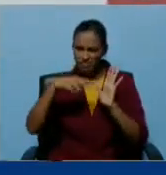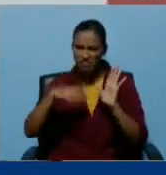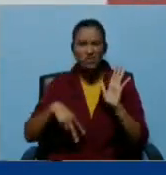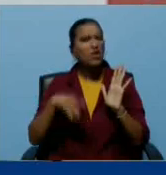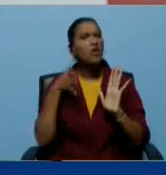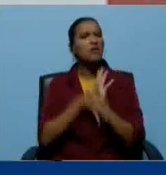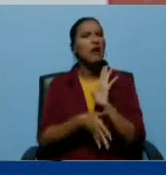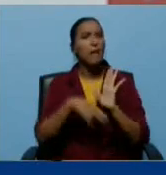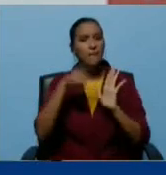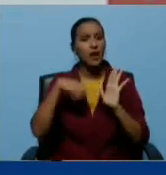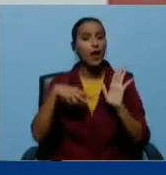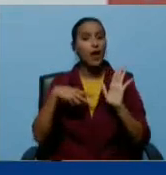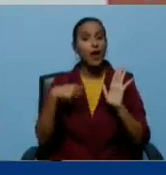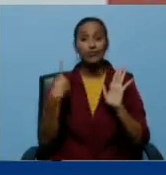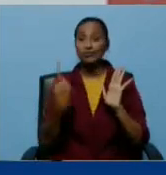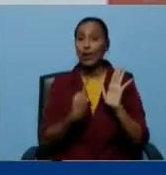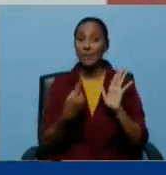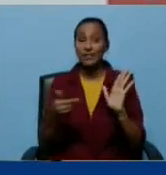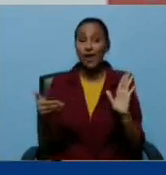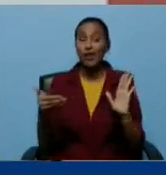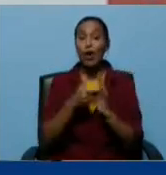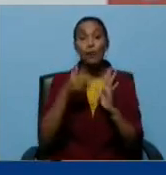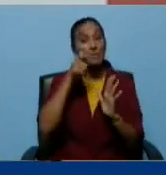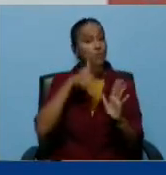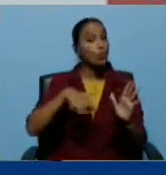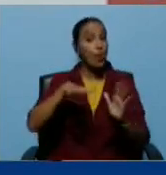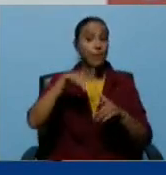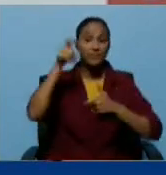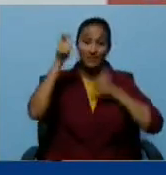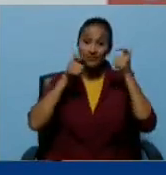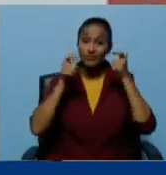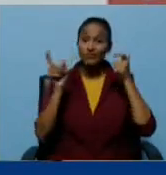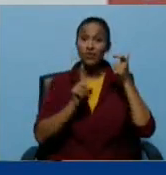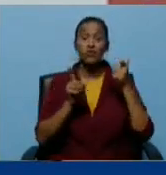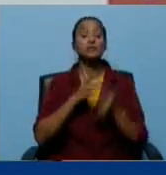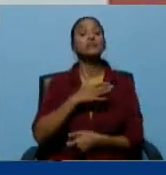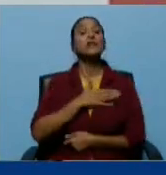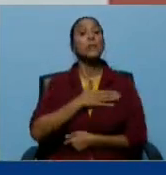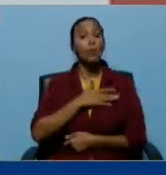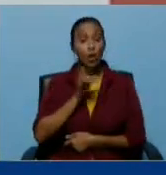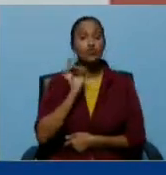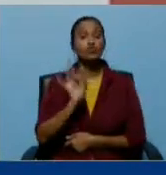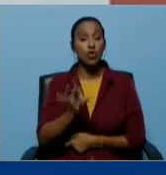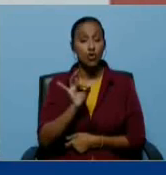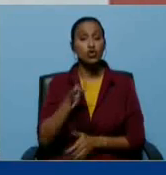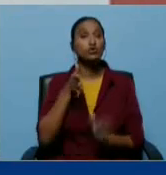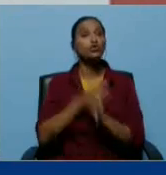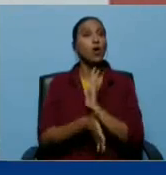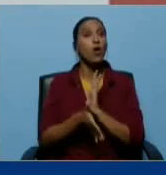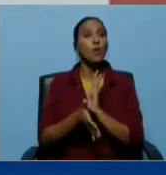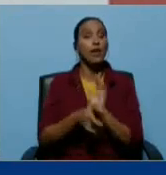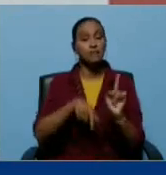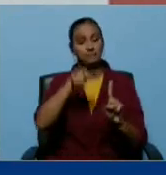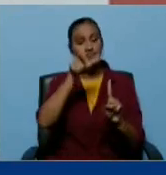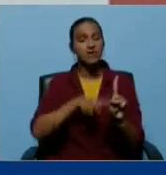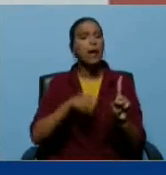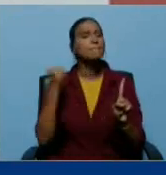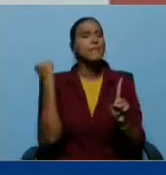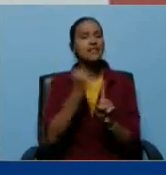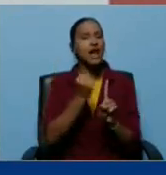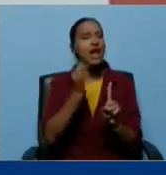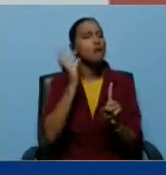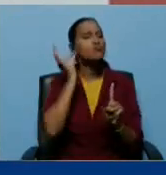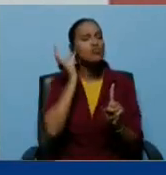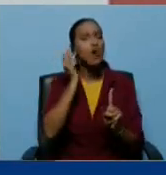Y no solo es contra el pueblo chavista. Es muy doloroso la forma que mataron a nuestra compañera allá en el Callao, Ángel